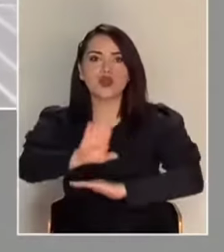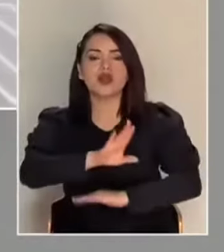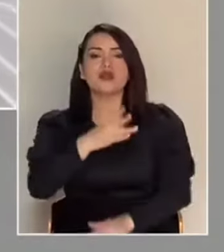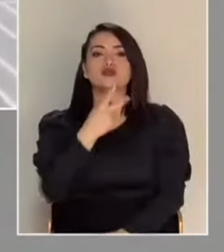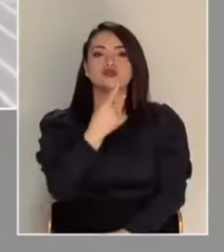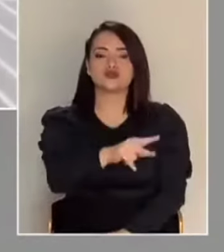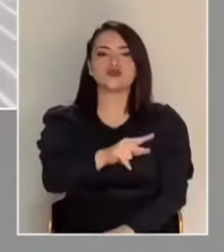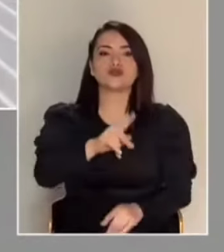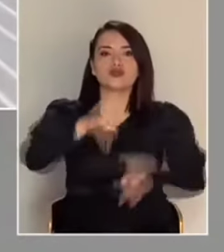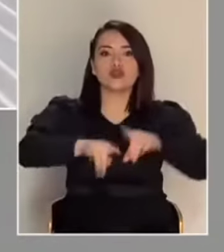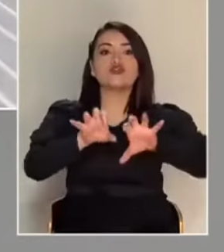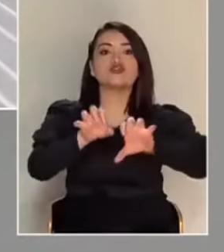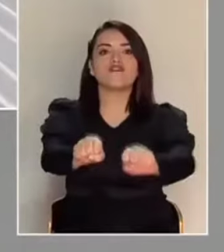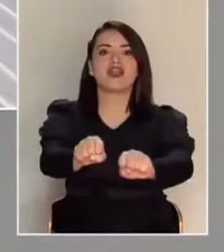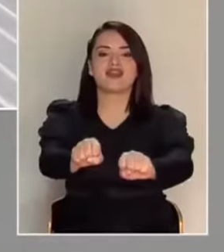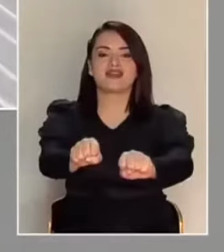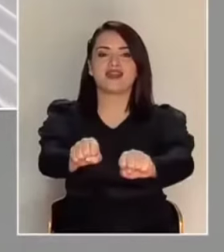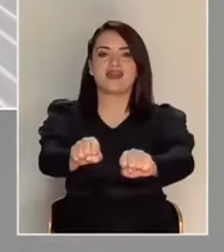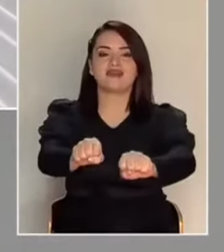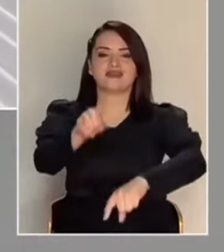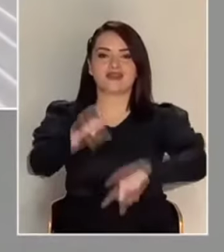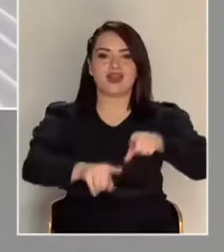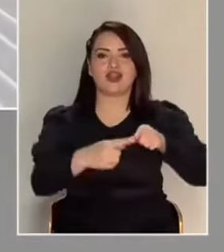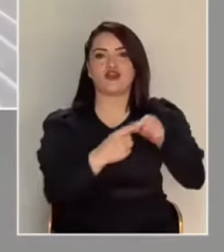soberanía e integridad territorial.